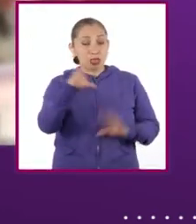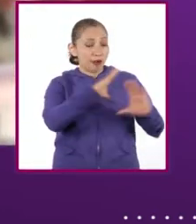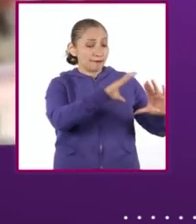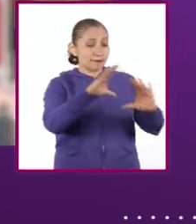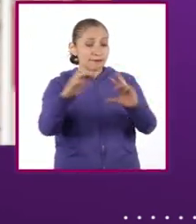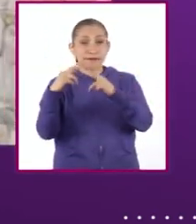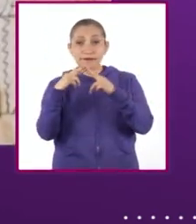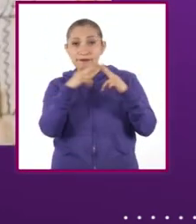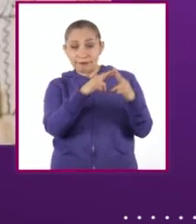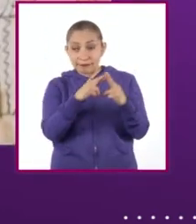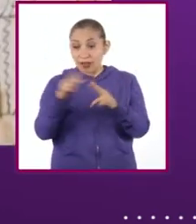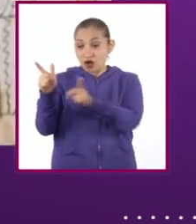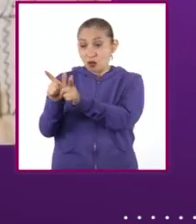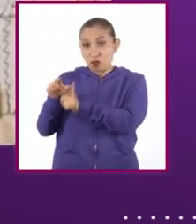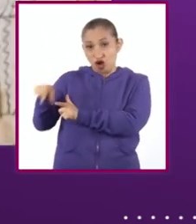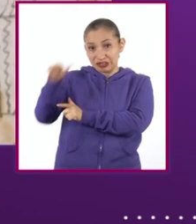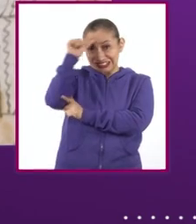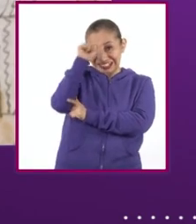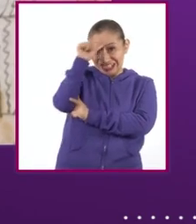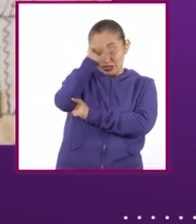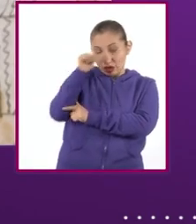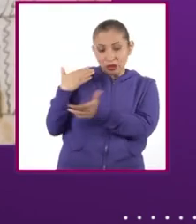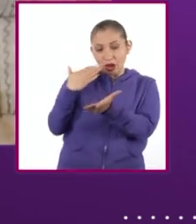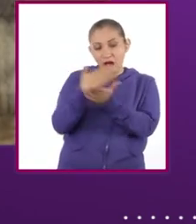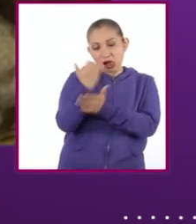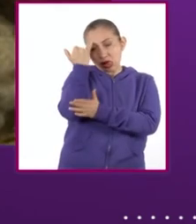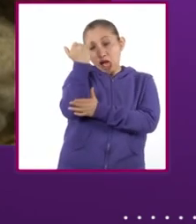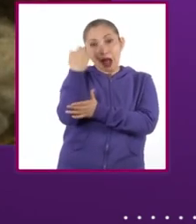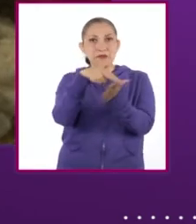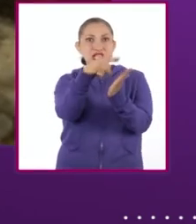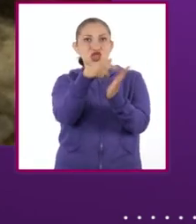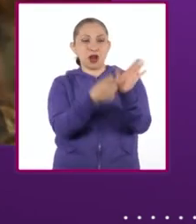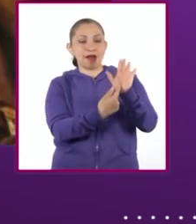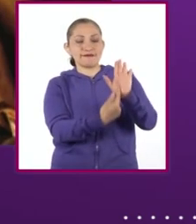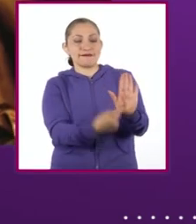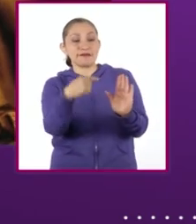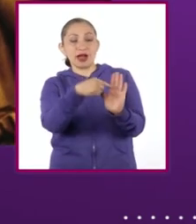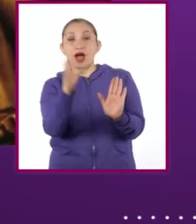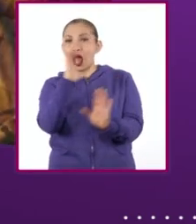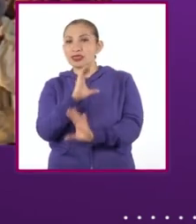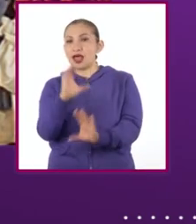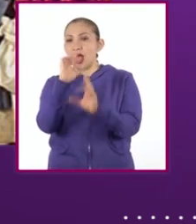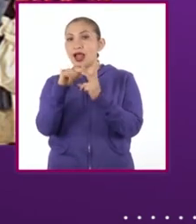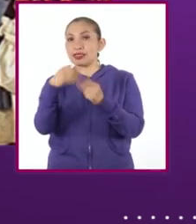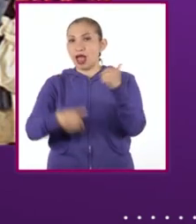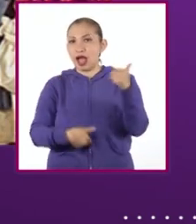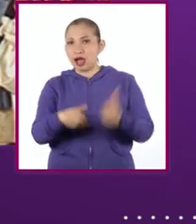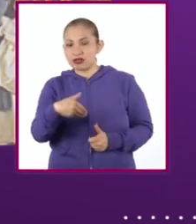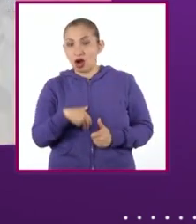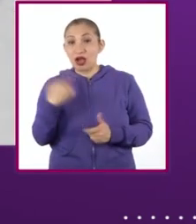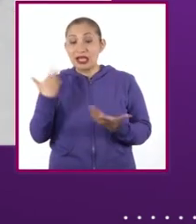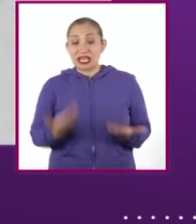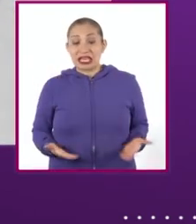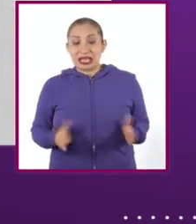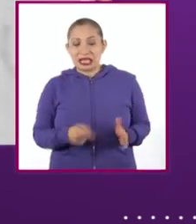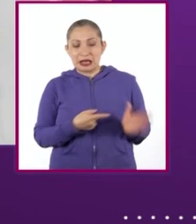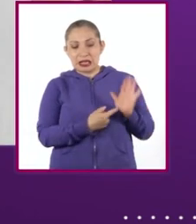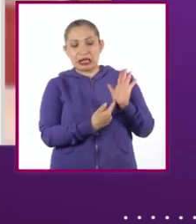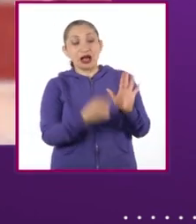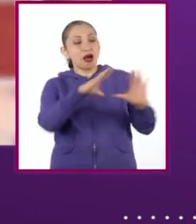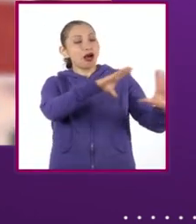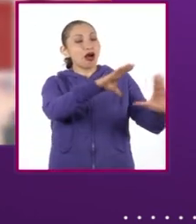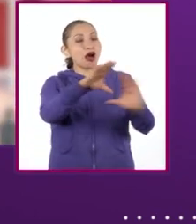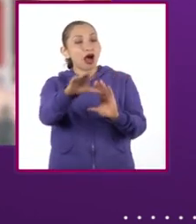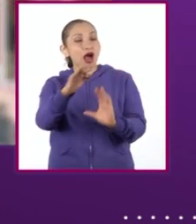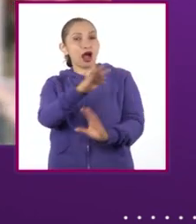evangelización, las órdenes religiosas recurrieron a la pintura, el canto, el teatro y la danza para